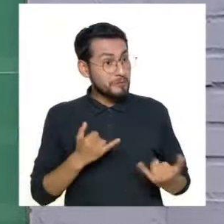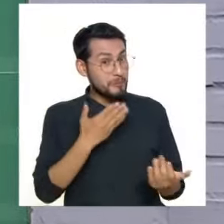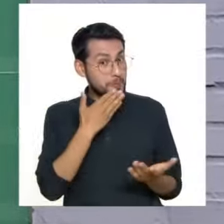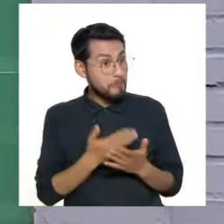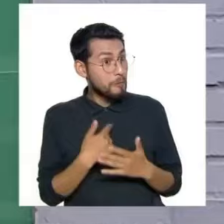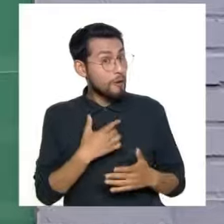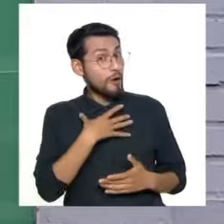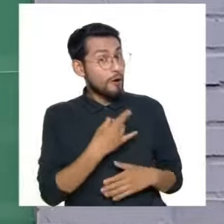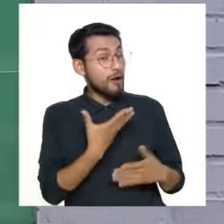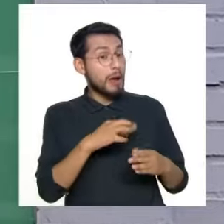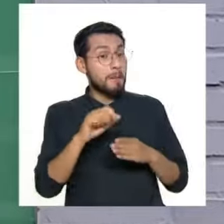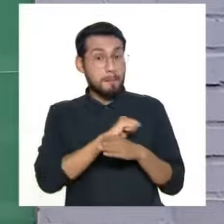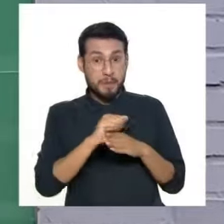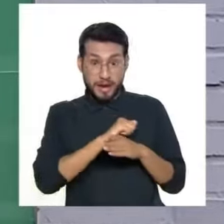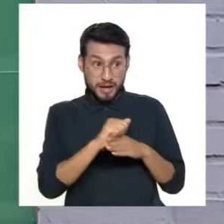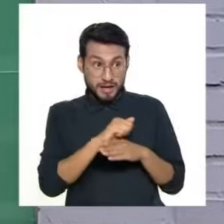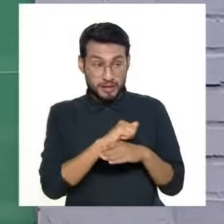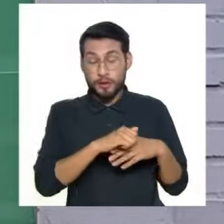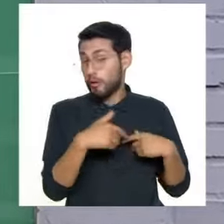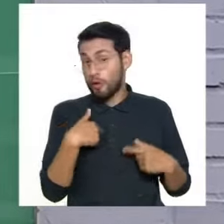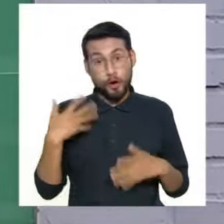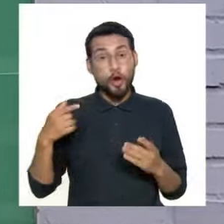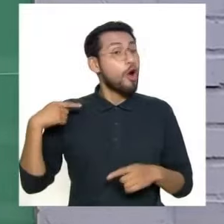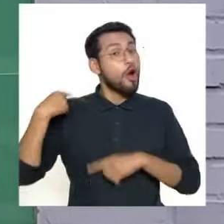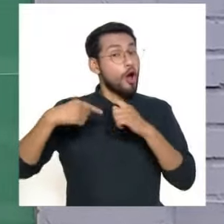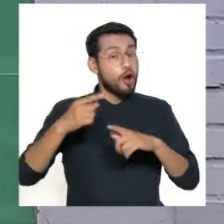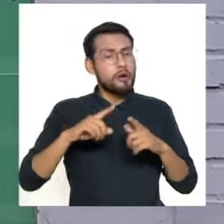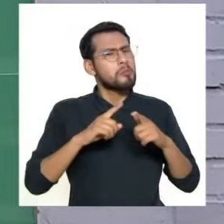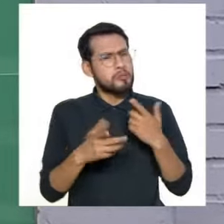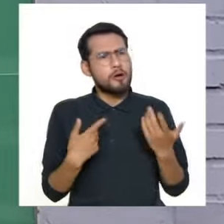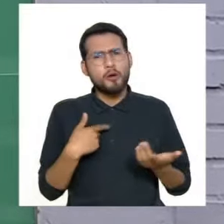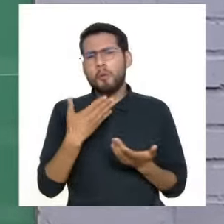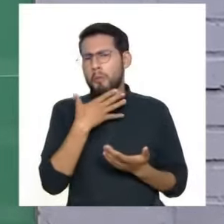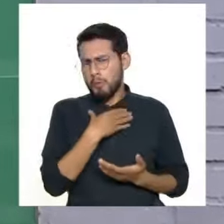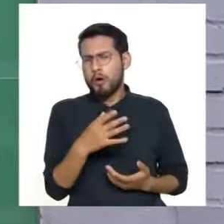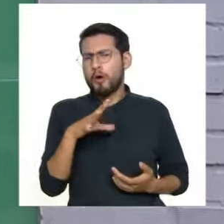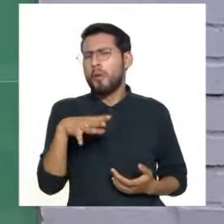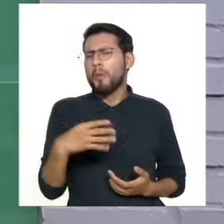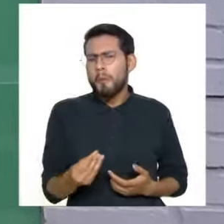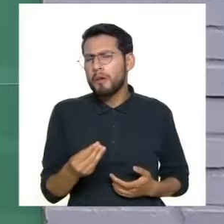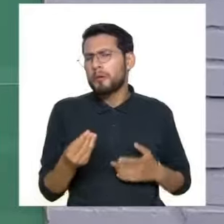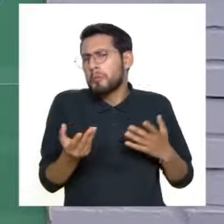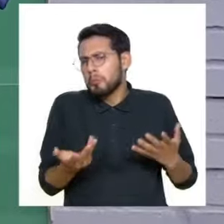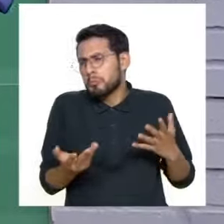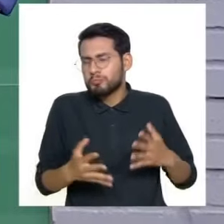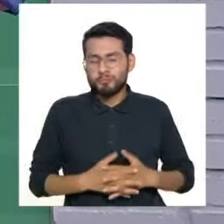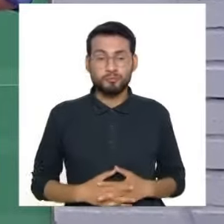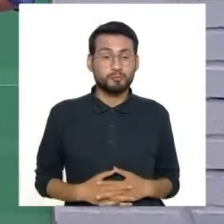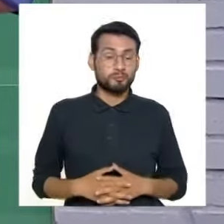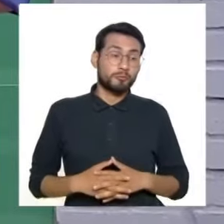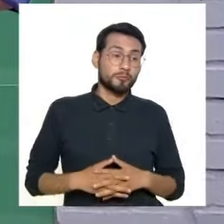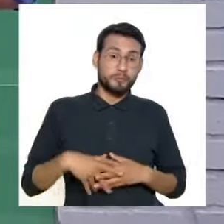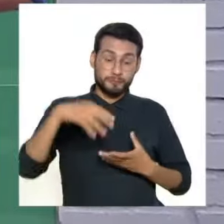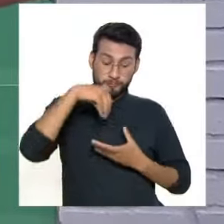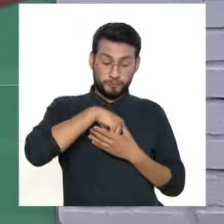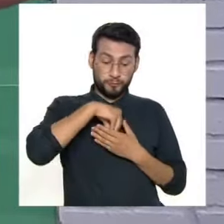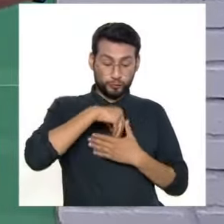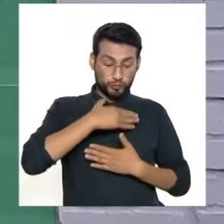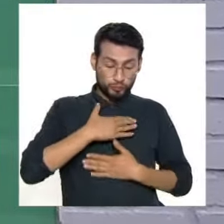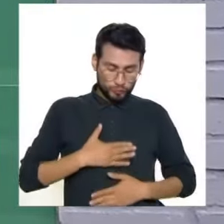esta práctica No la suelo hacer todas las mañanas pero me gusta mucho porque sé que eh despierta el